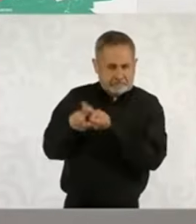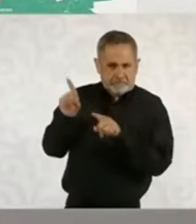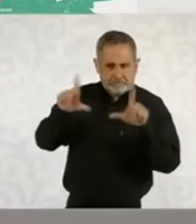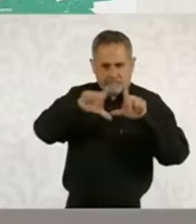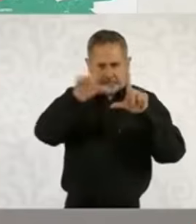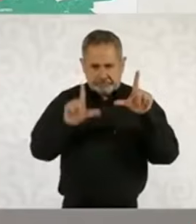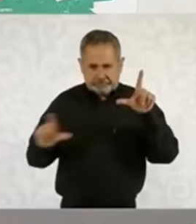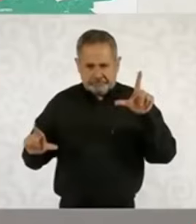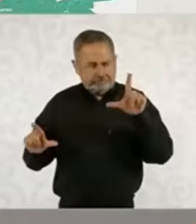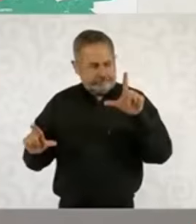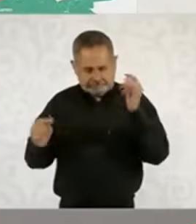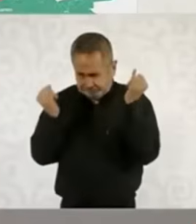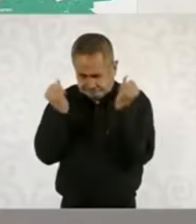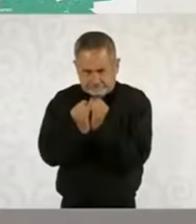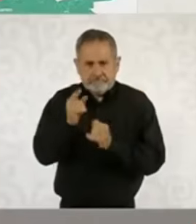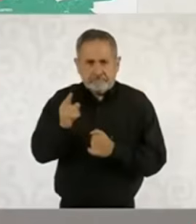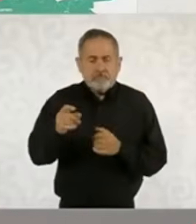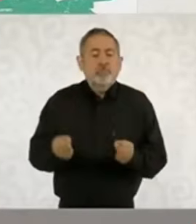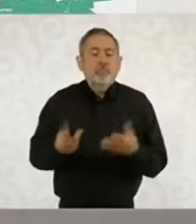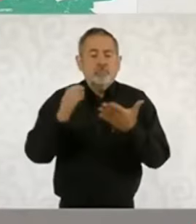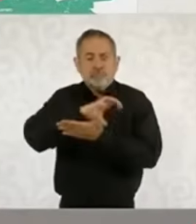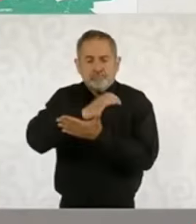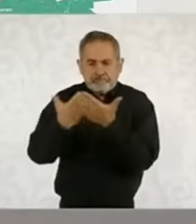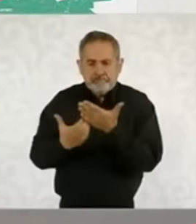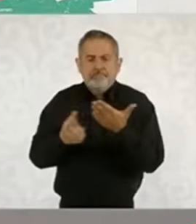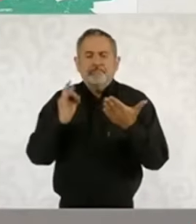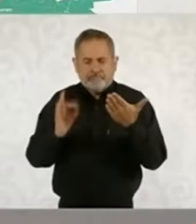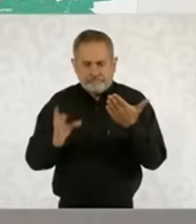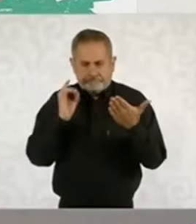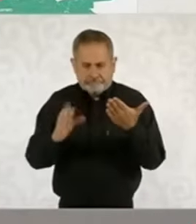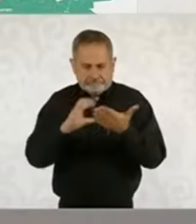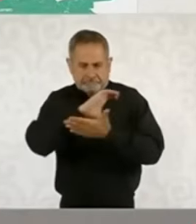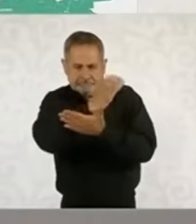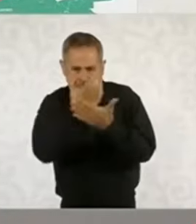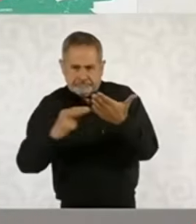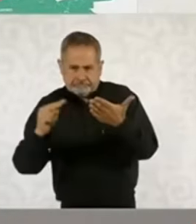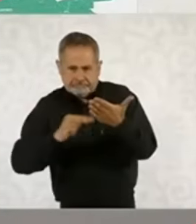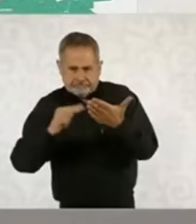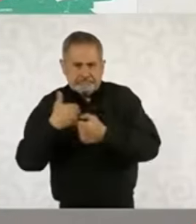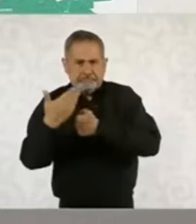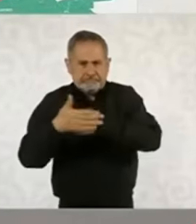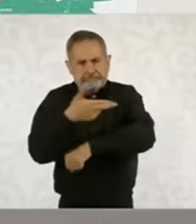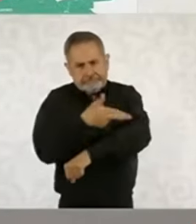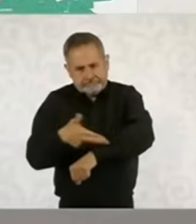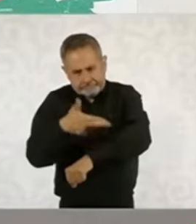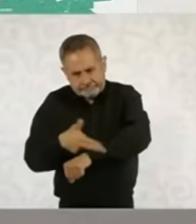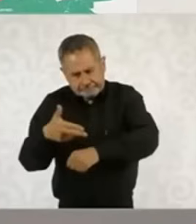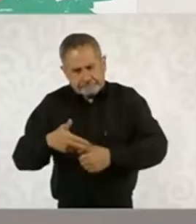observar todos los contratos que ya se tienen, los que están en proceso